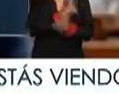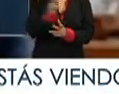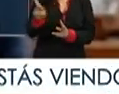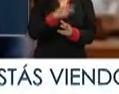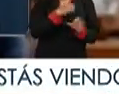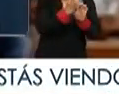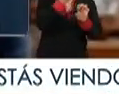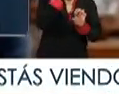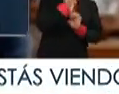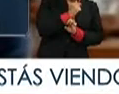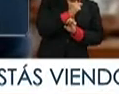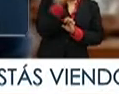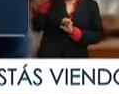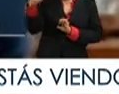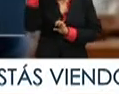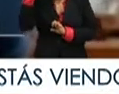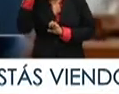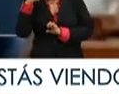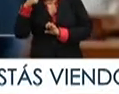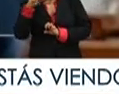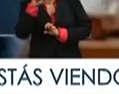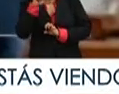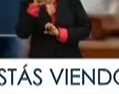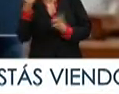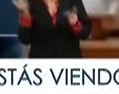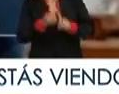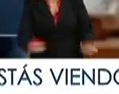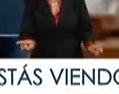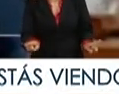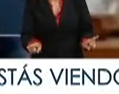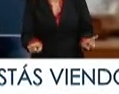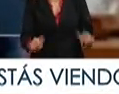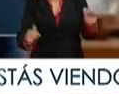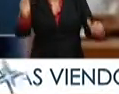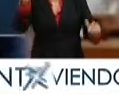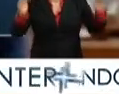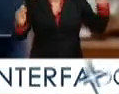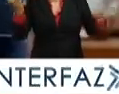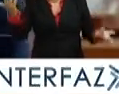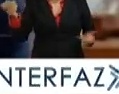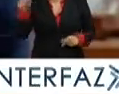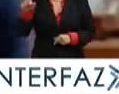entre el estado de Guerrero y el estado de Jalisco. Y pues dentro